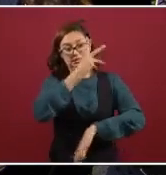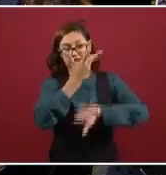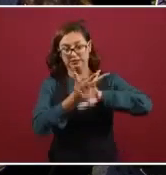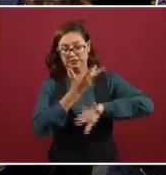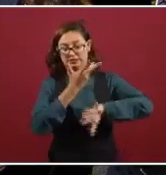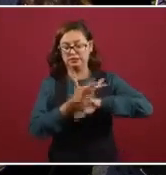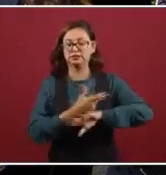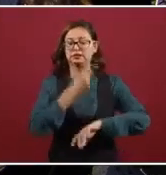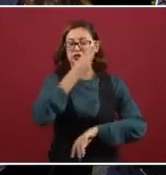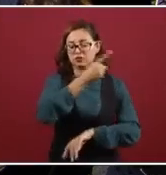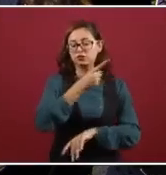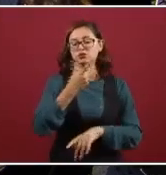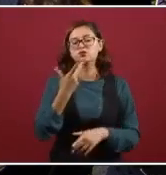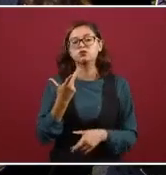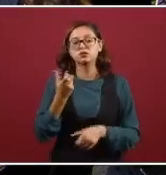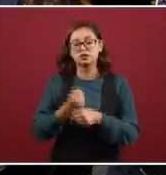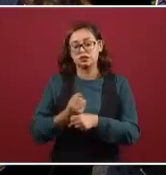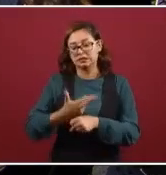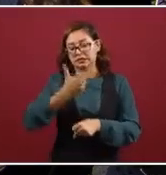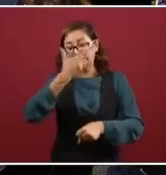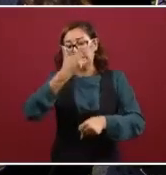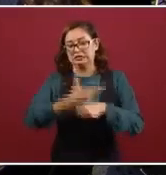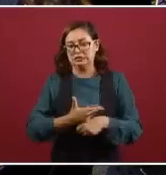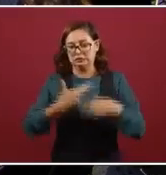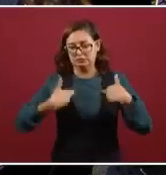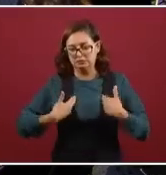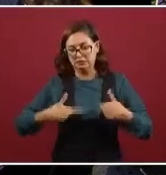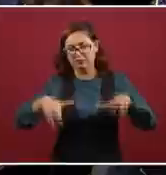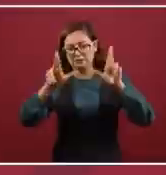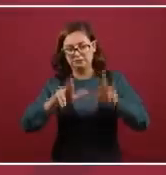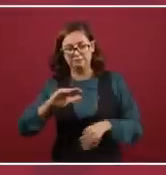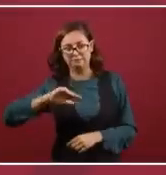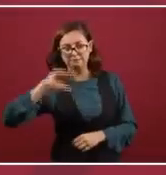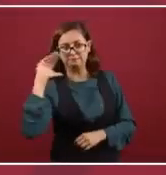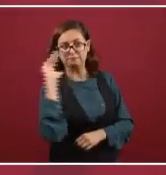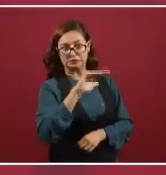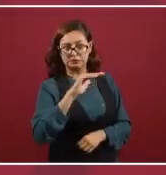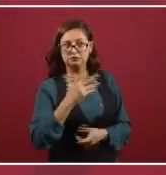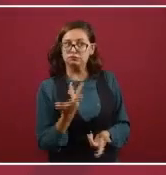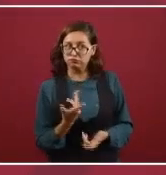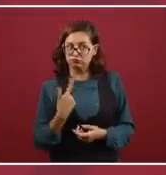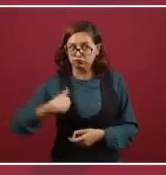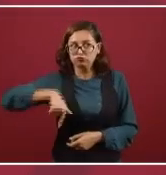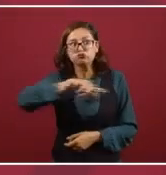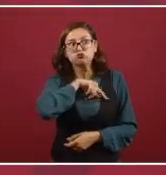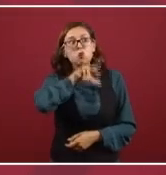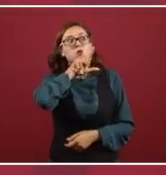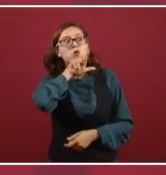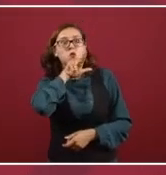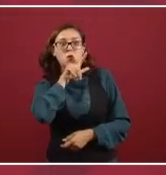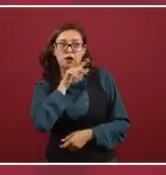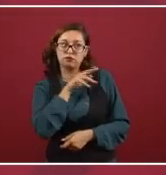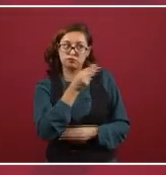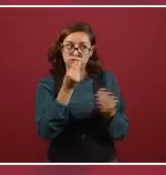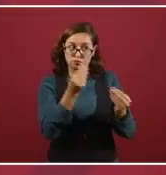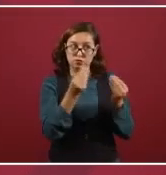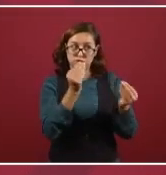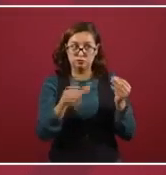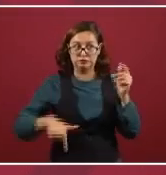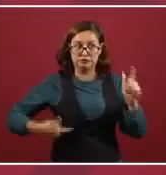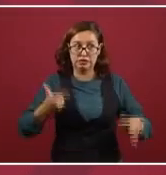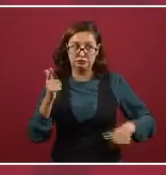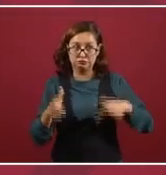de México respecto a las armas y se acordó que habría una operación por parte de las